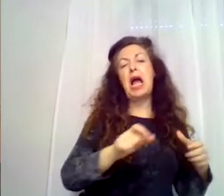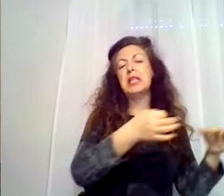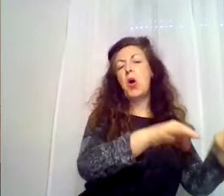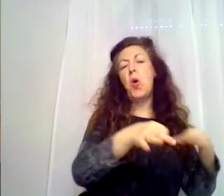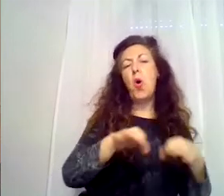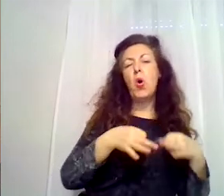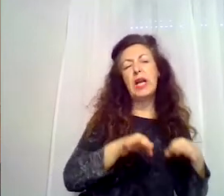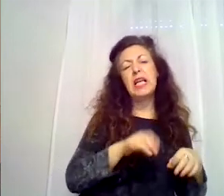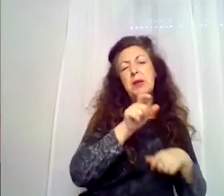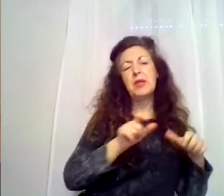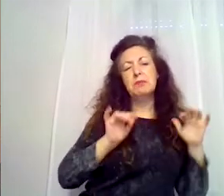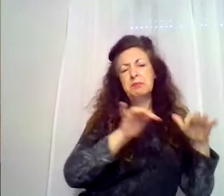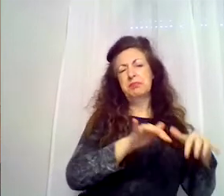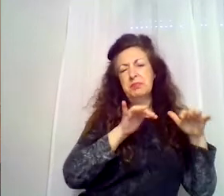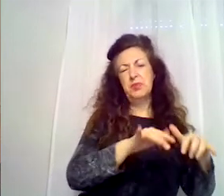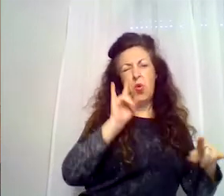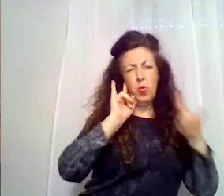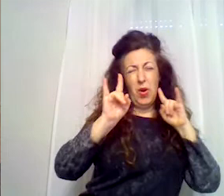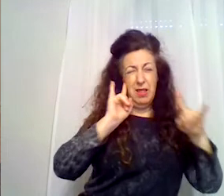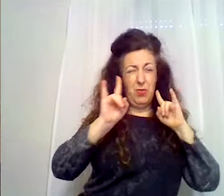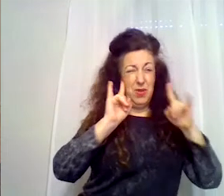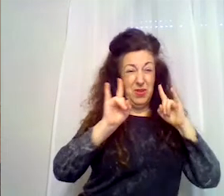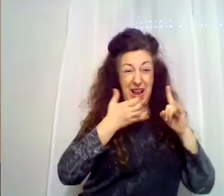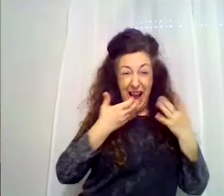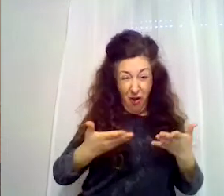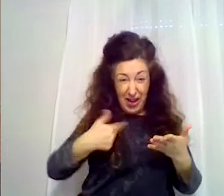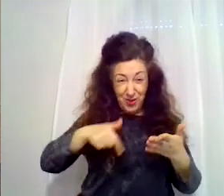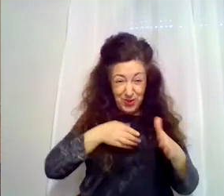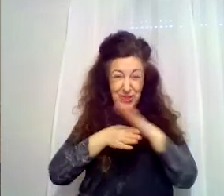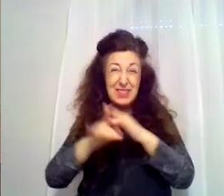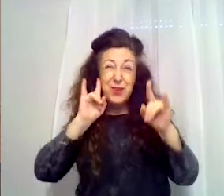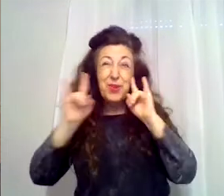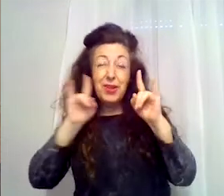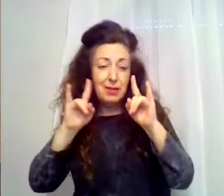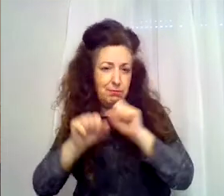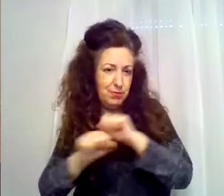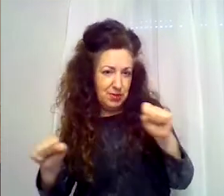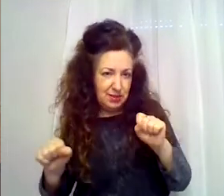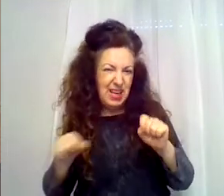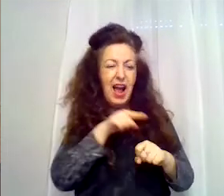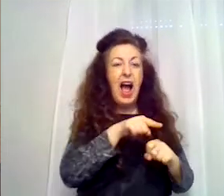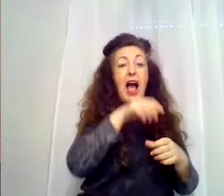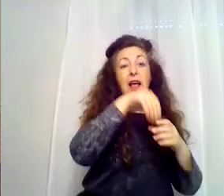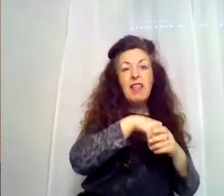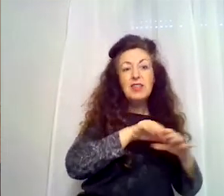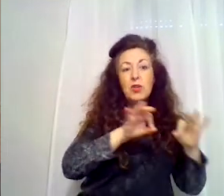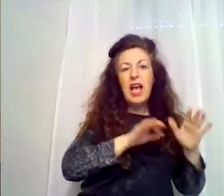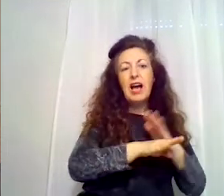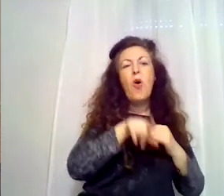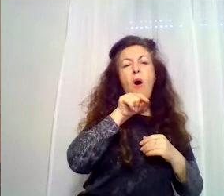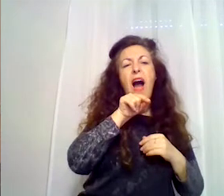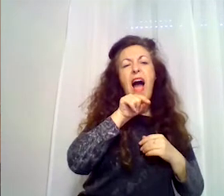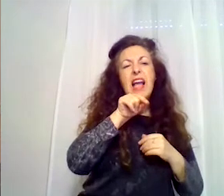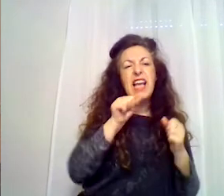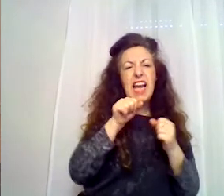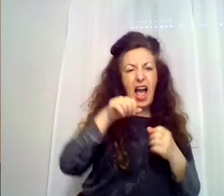supuestamente que murió Marlowe, 1593, Marlowe tenía 29 años. Quiero decir, toda su obra está escrita por un joven.